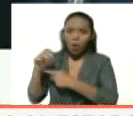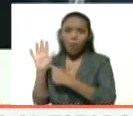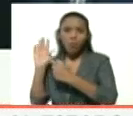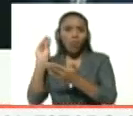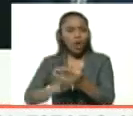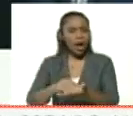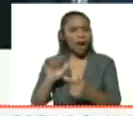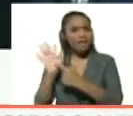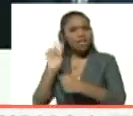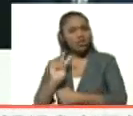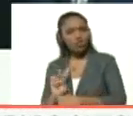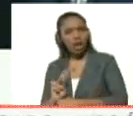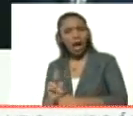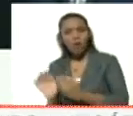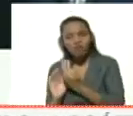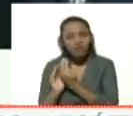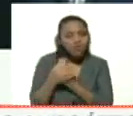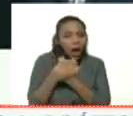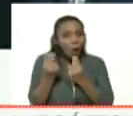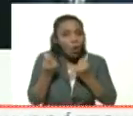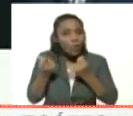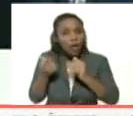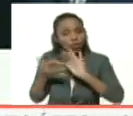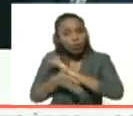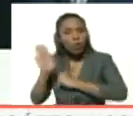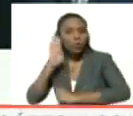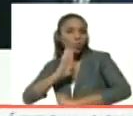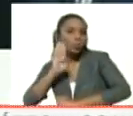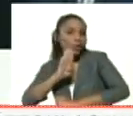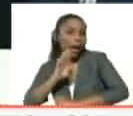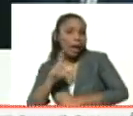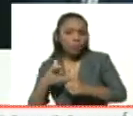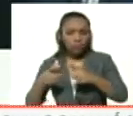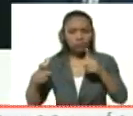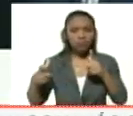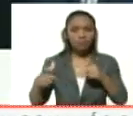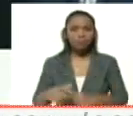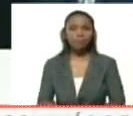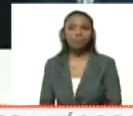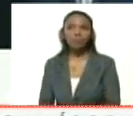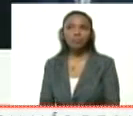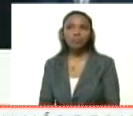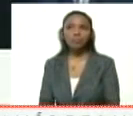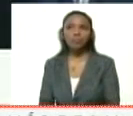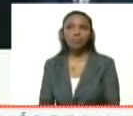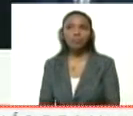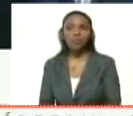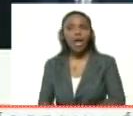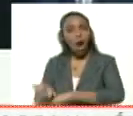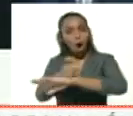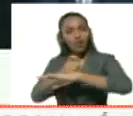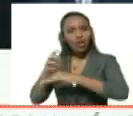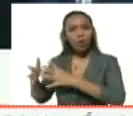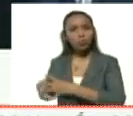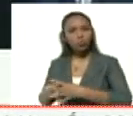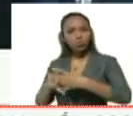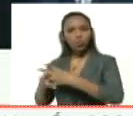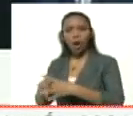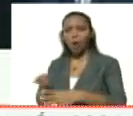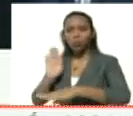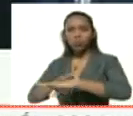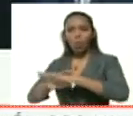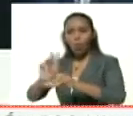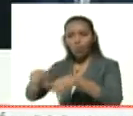para esconder su economía criminal y creciente? El gobierno norteamericano lanza esta